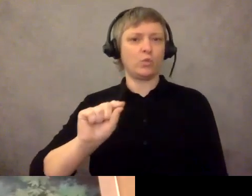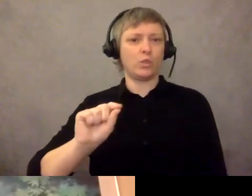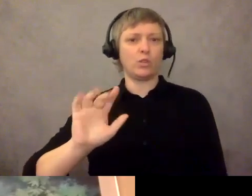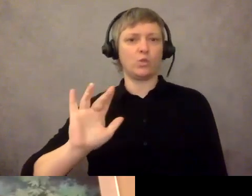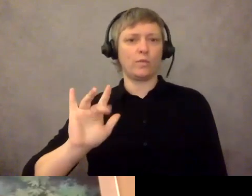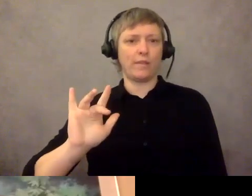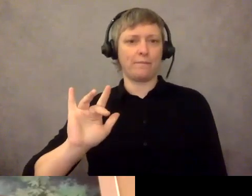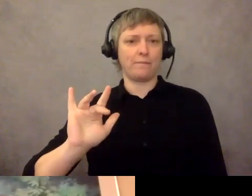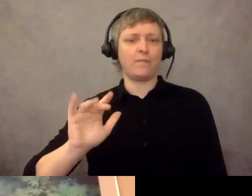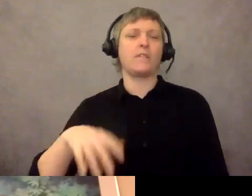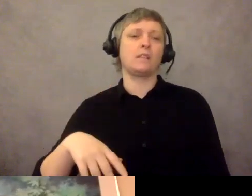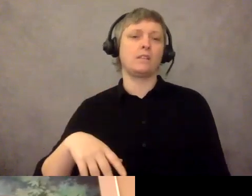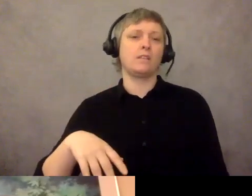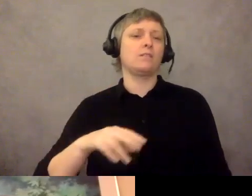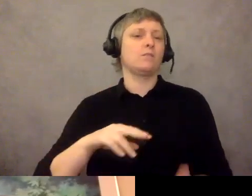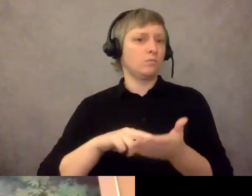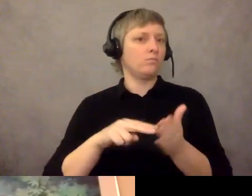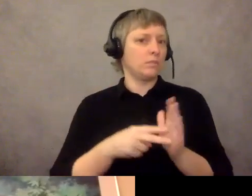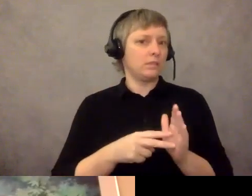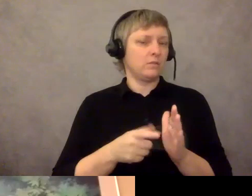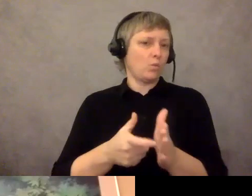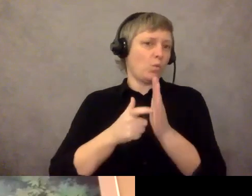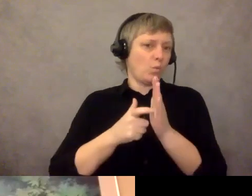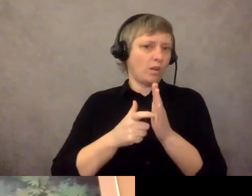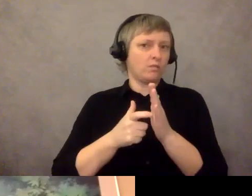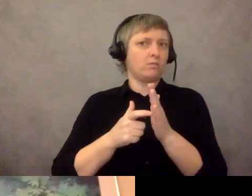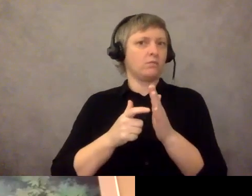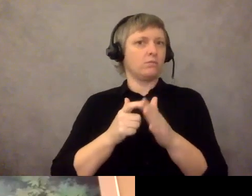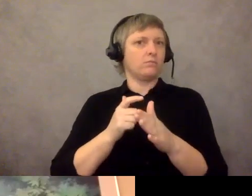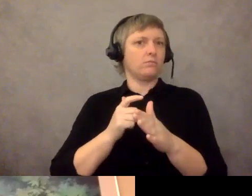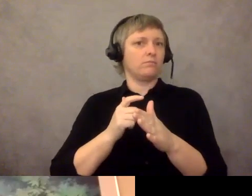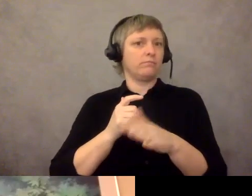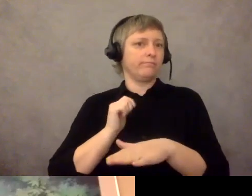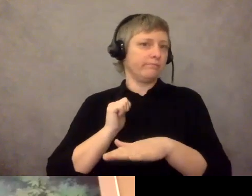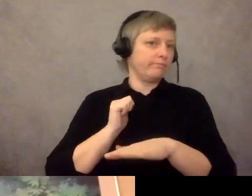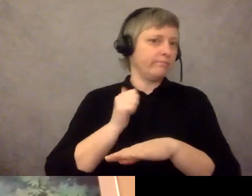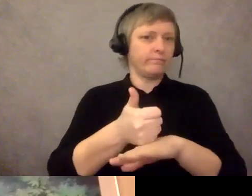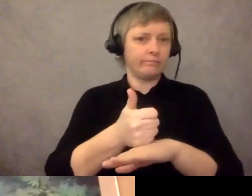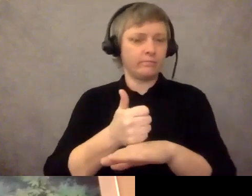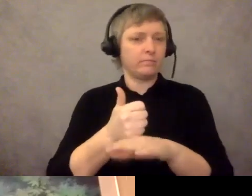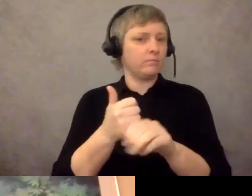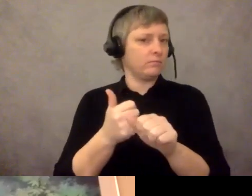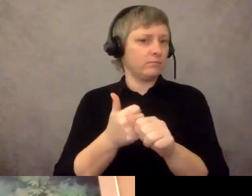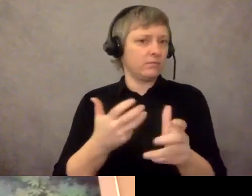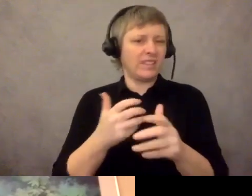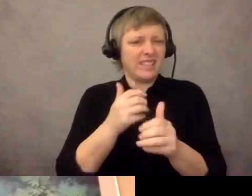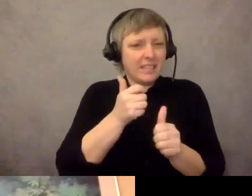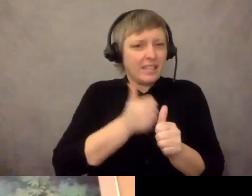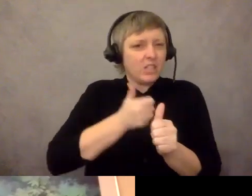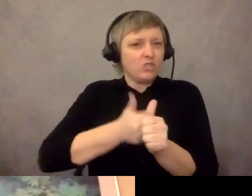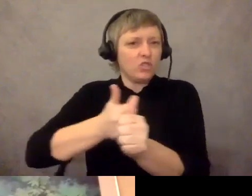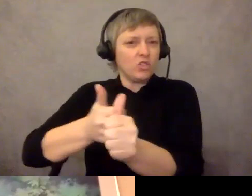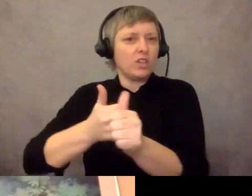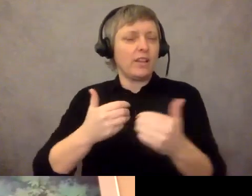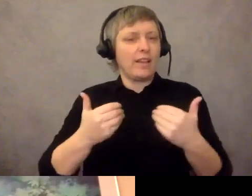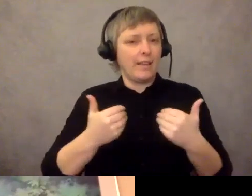la implementación requerida de medidas que necesitamos tomar tienen diferentes guías de tiempo que son